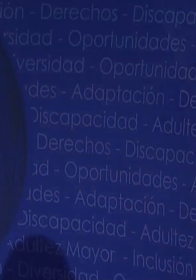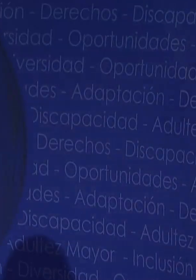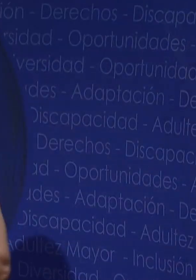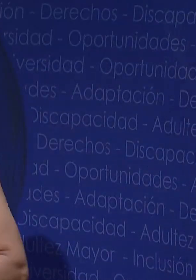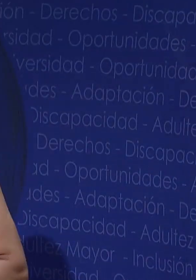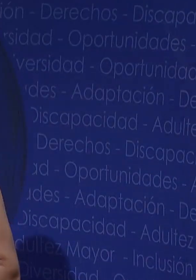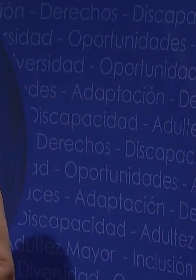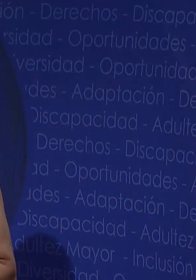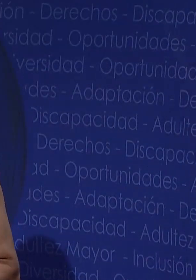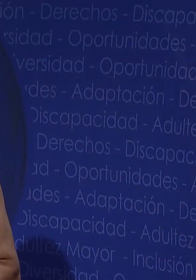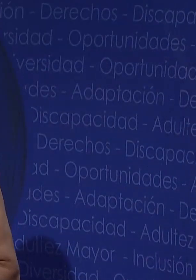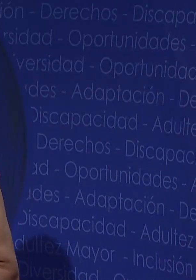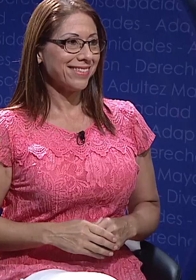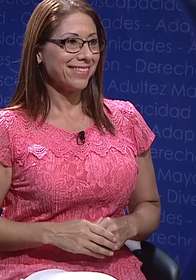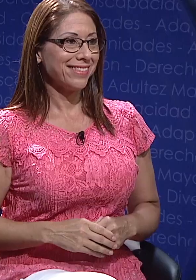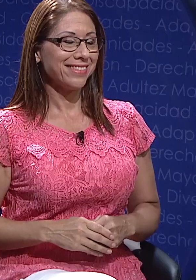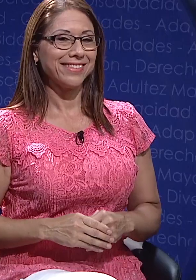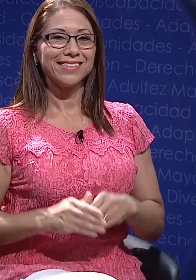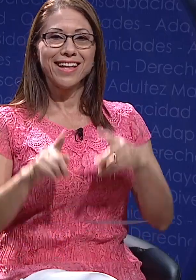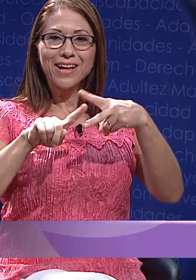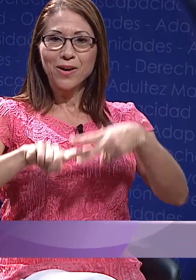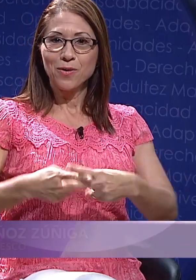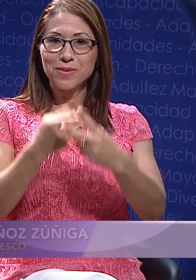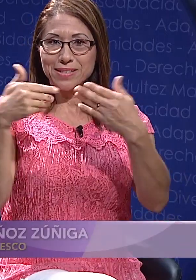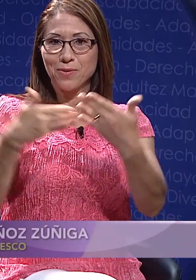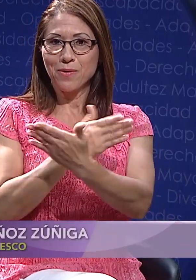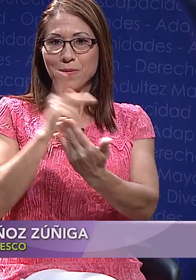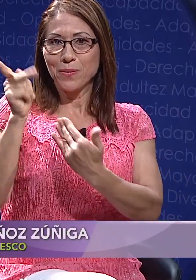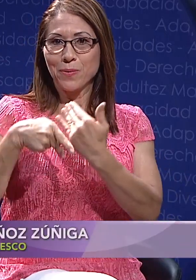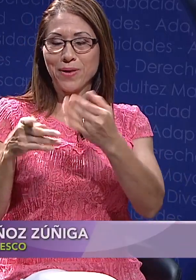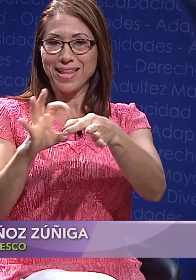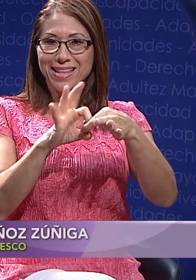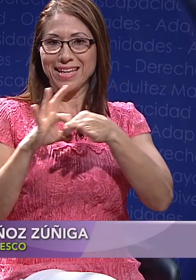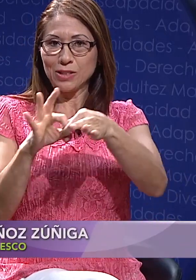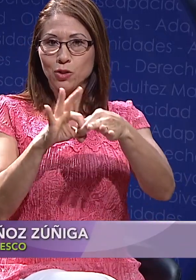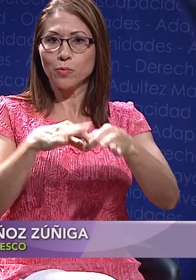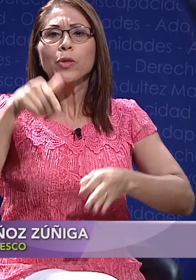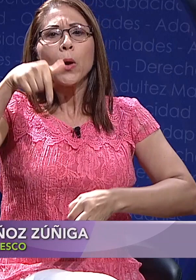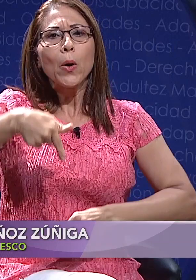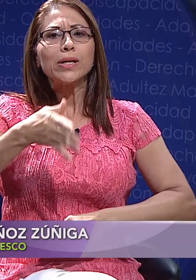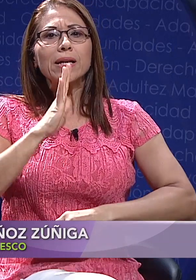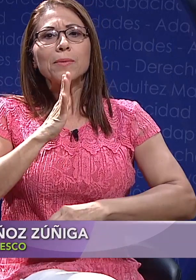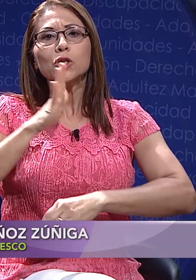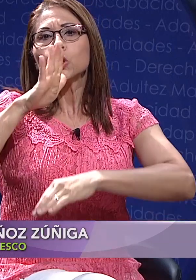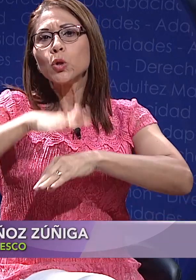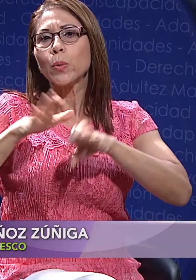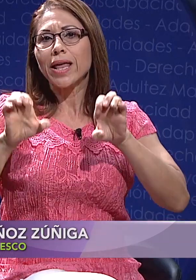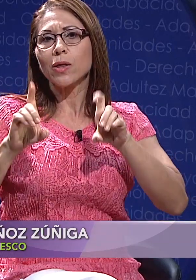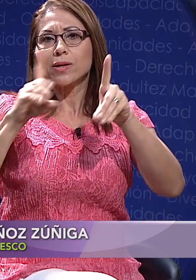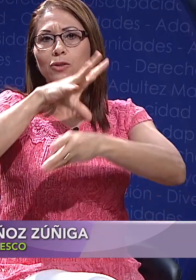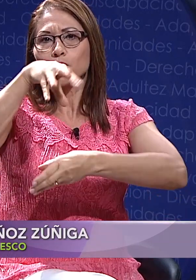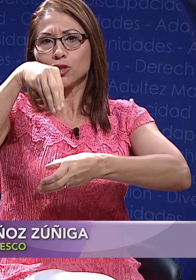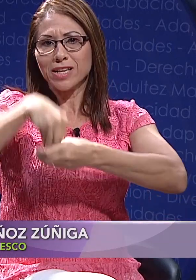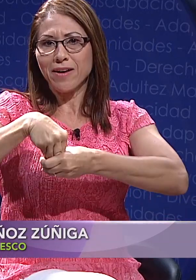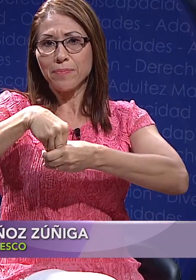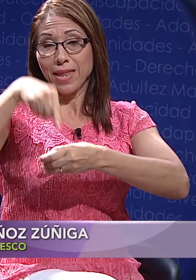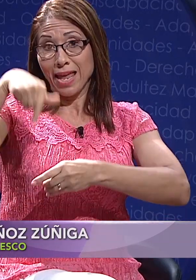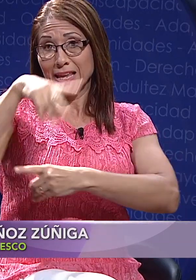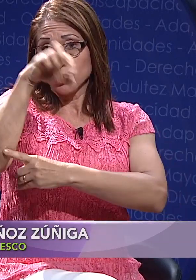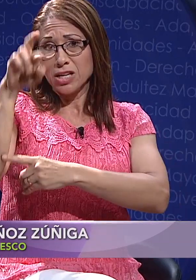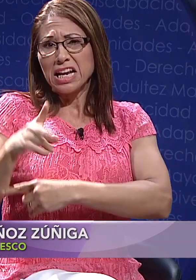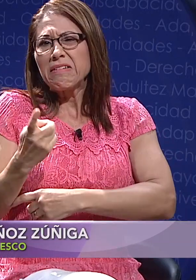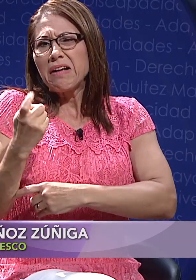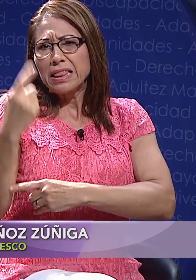gracias por acompañarnos comienza una nueva edición de nexos hoy estaremos conversando sobre la educación inclusiva